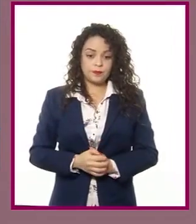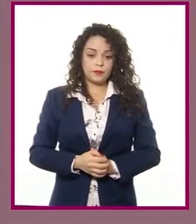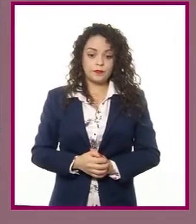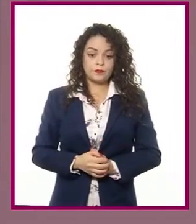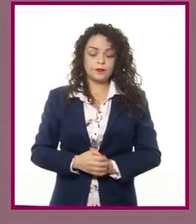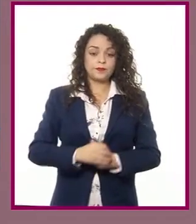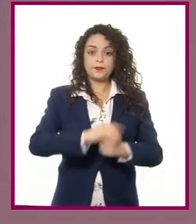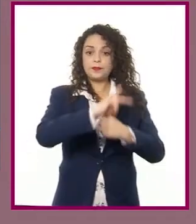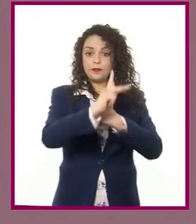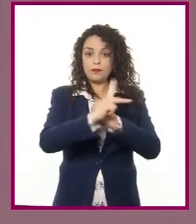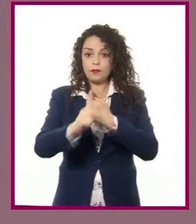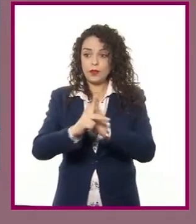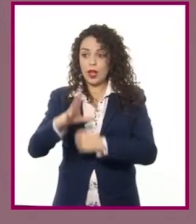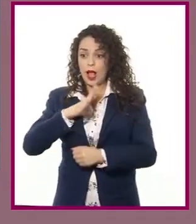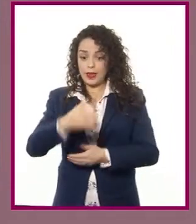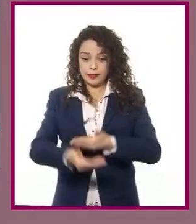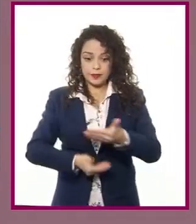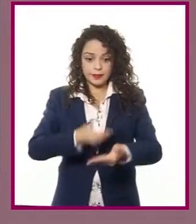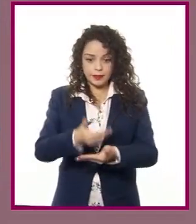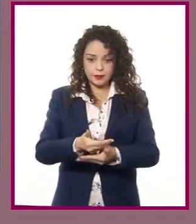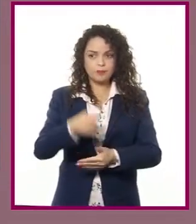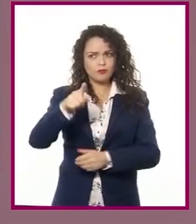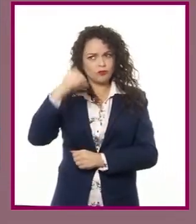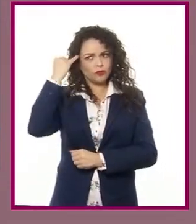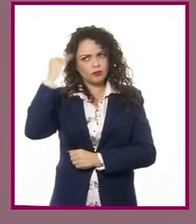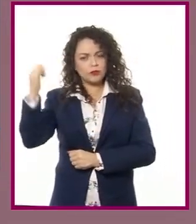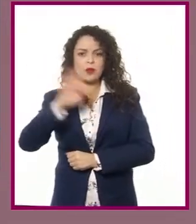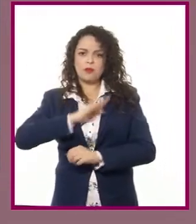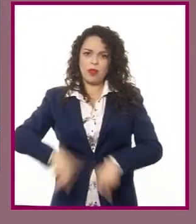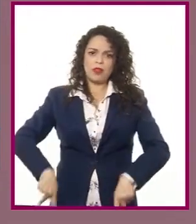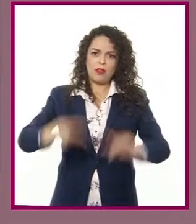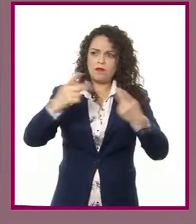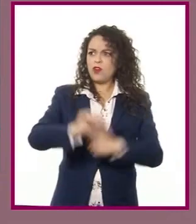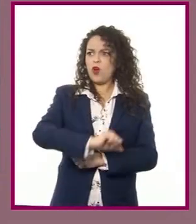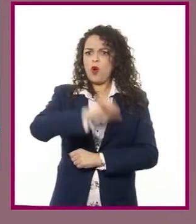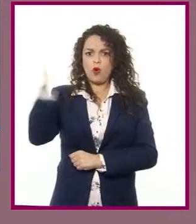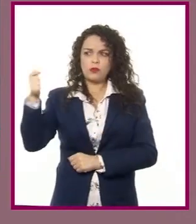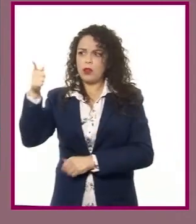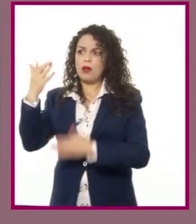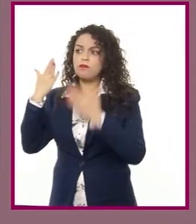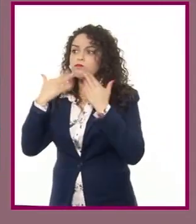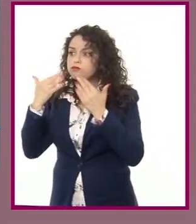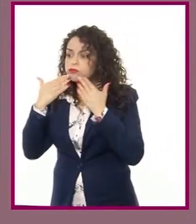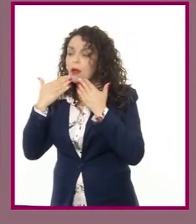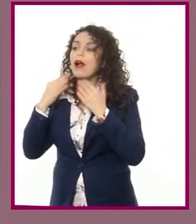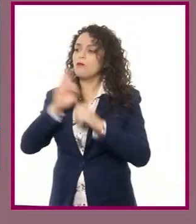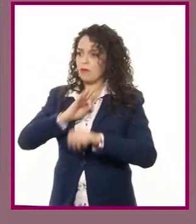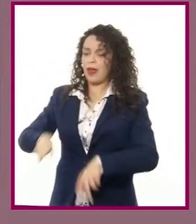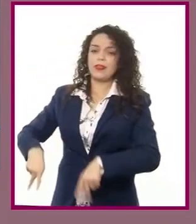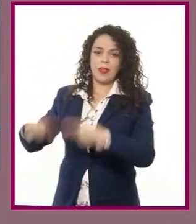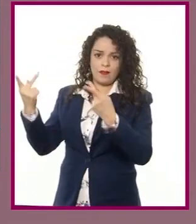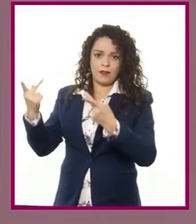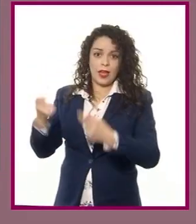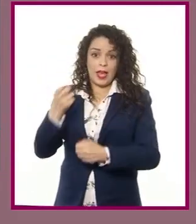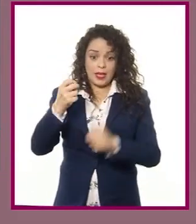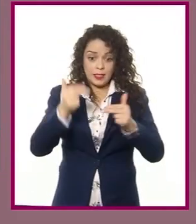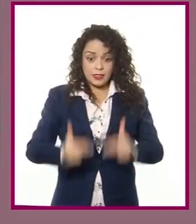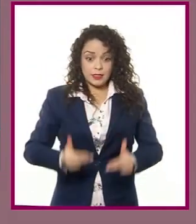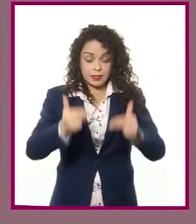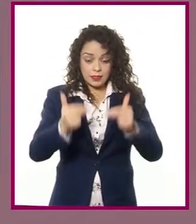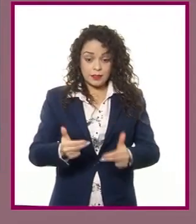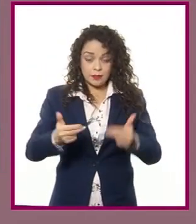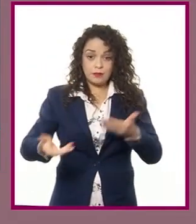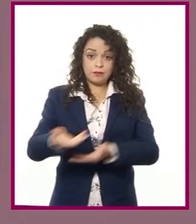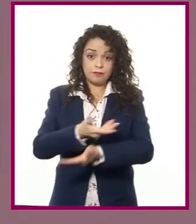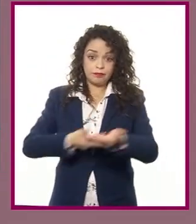países que poseen bienes y servicios los produzcan y los vendan a otros que carecen de ellos. El comercio internacional es causa y efecto de